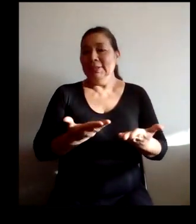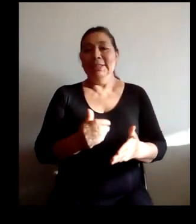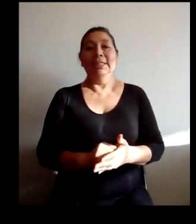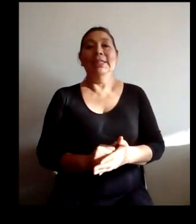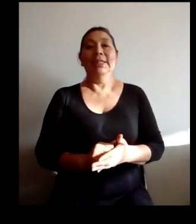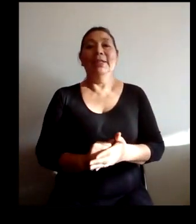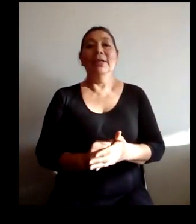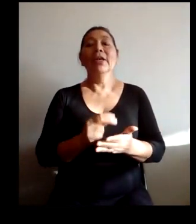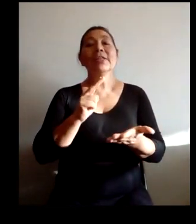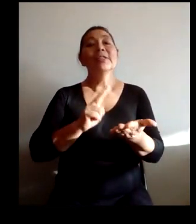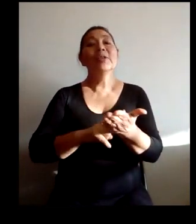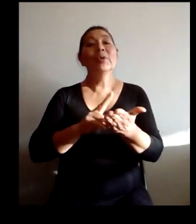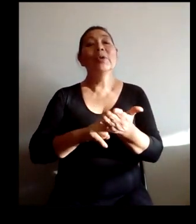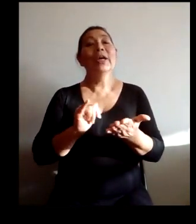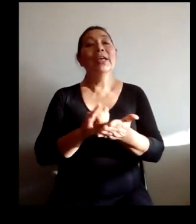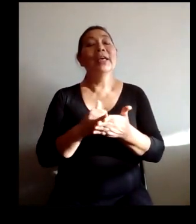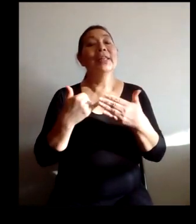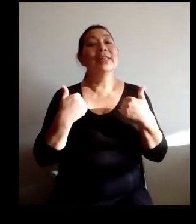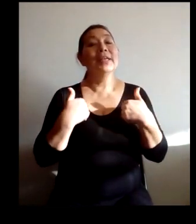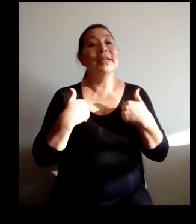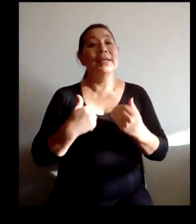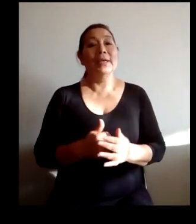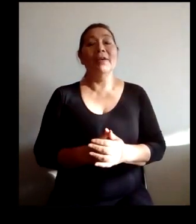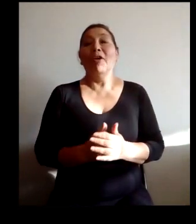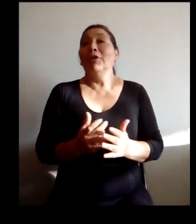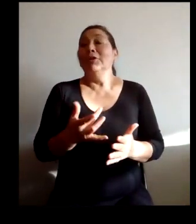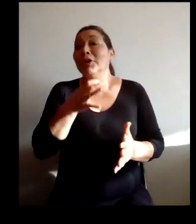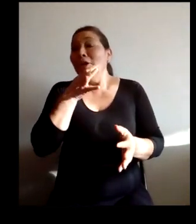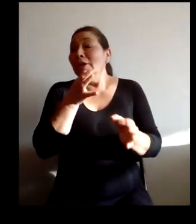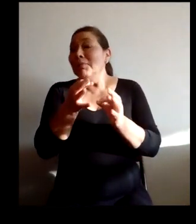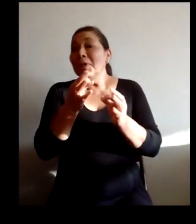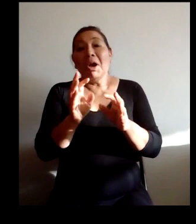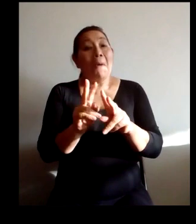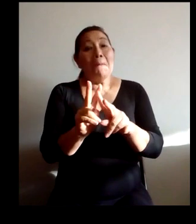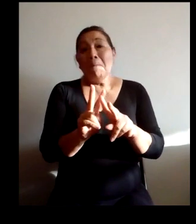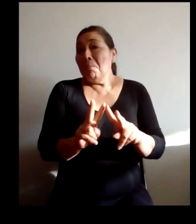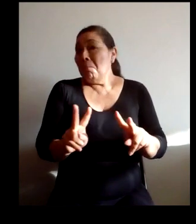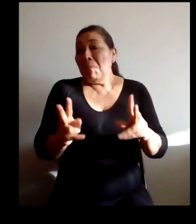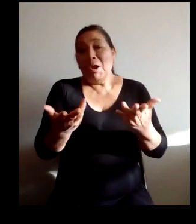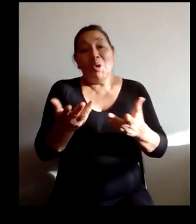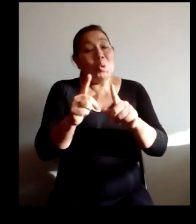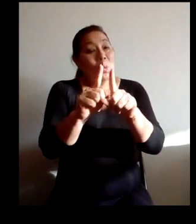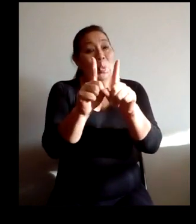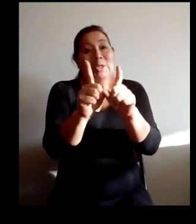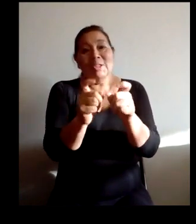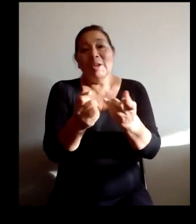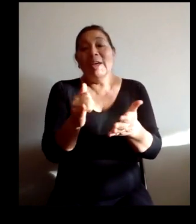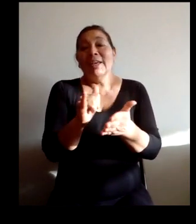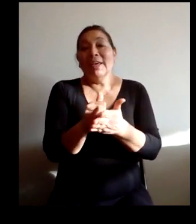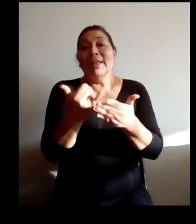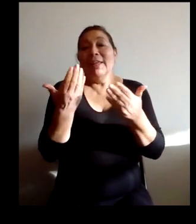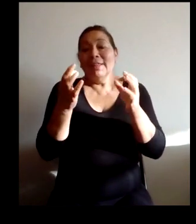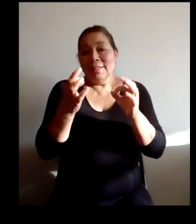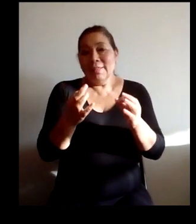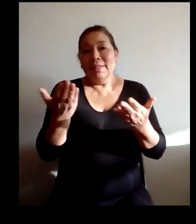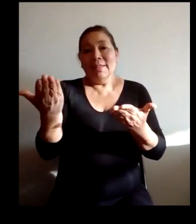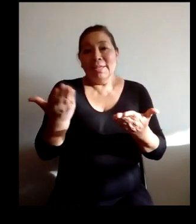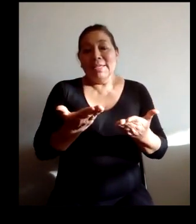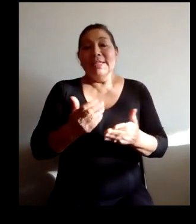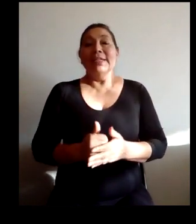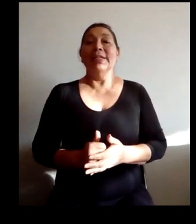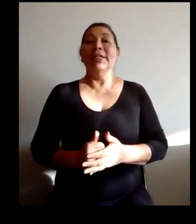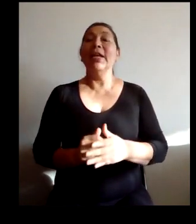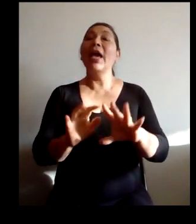la evaluación realizada, ¿no? Porque no está escrito ningún valor o no hay mayor ningún cuestionamiento a que sí,